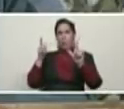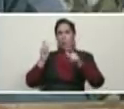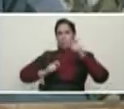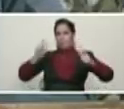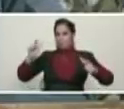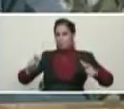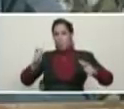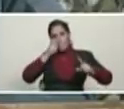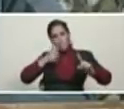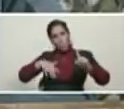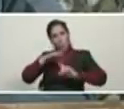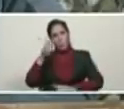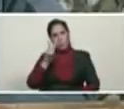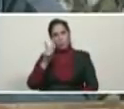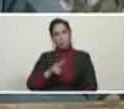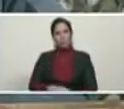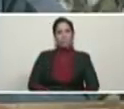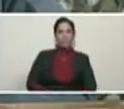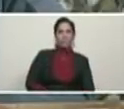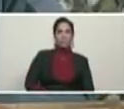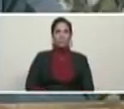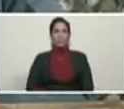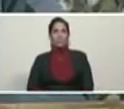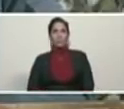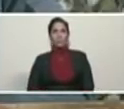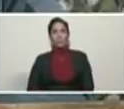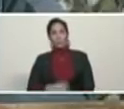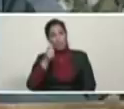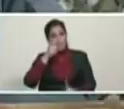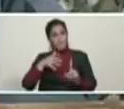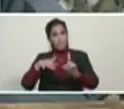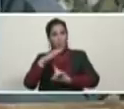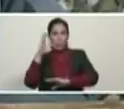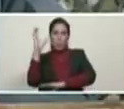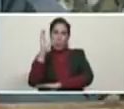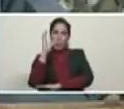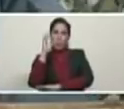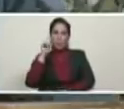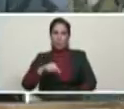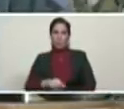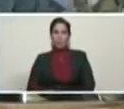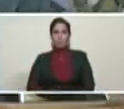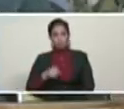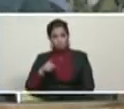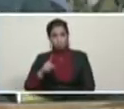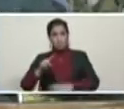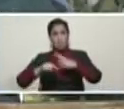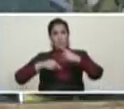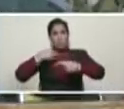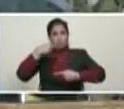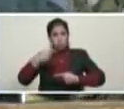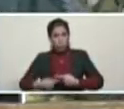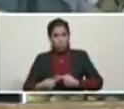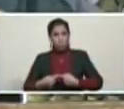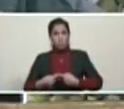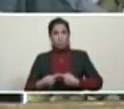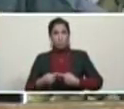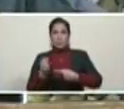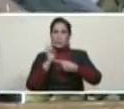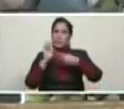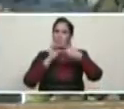pueblo venezolano y del pueblo neogranadino. Y de allí después vino con su